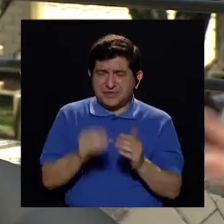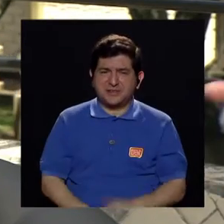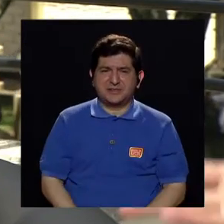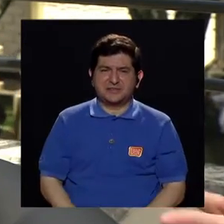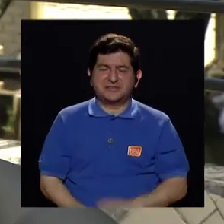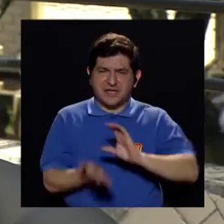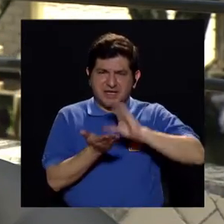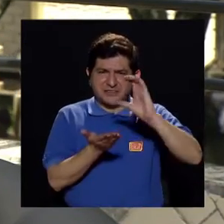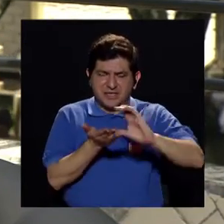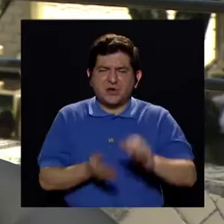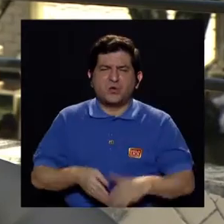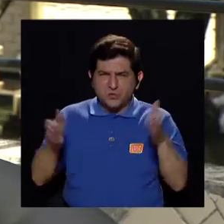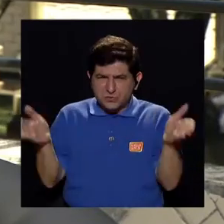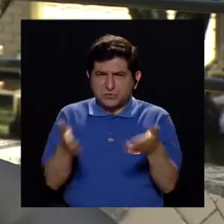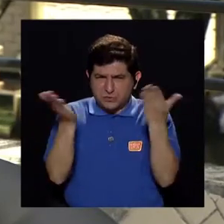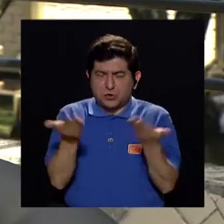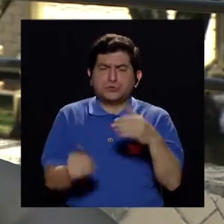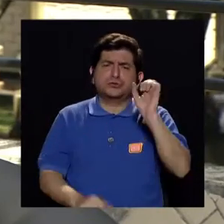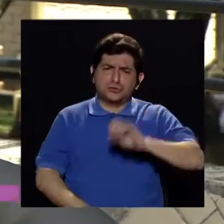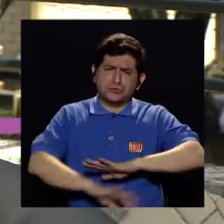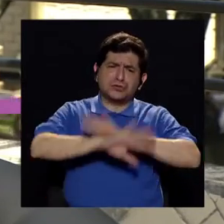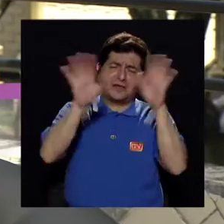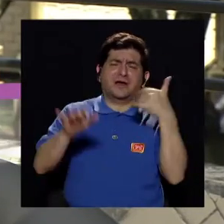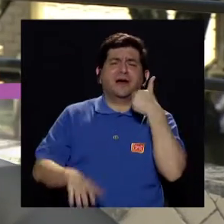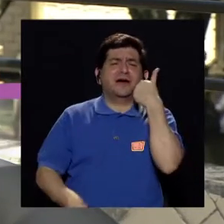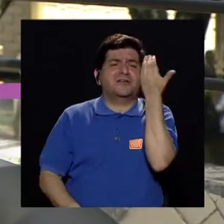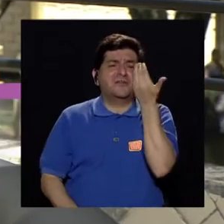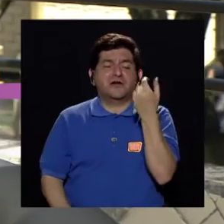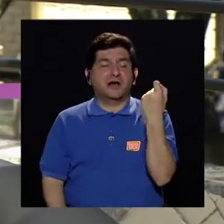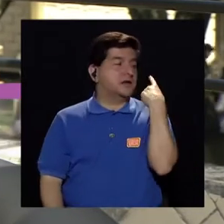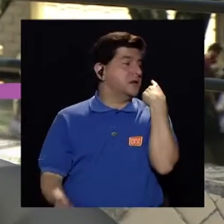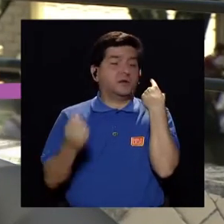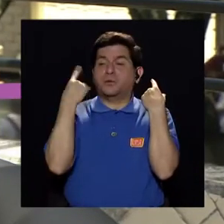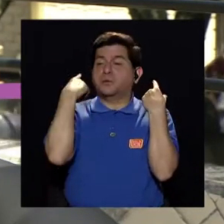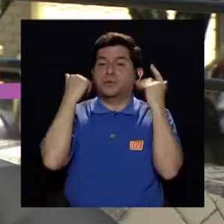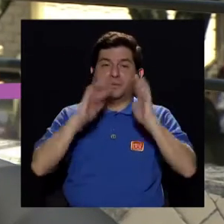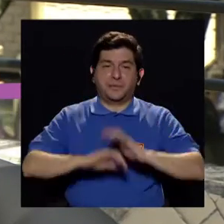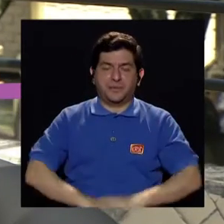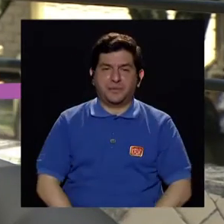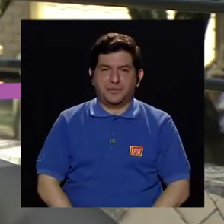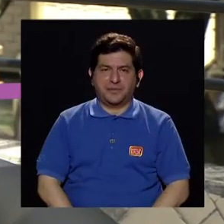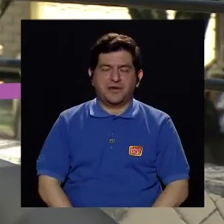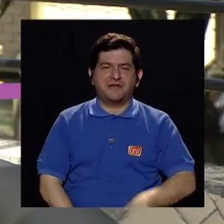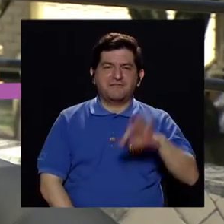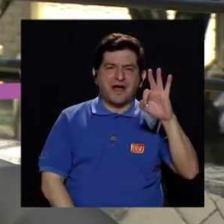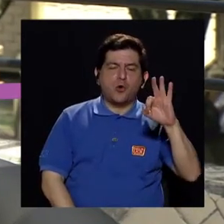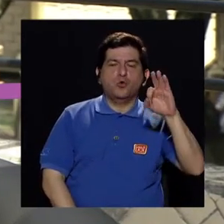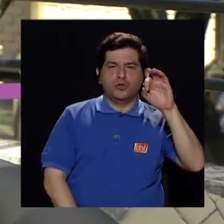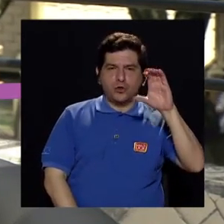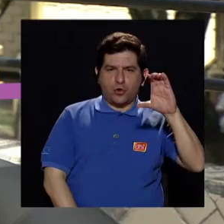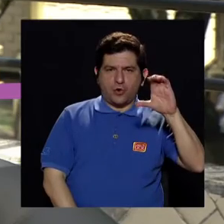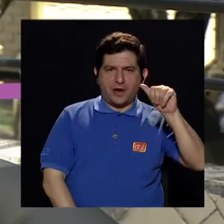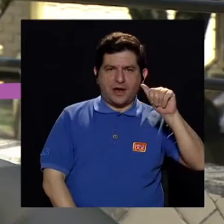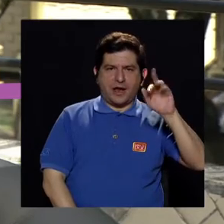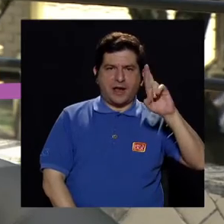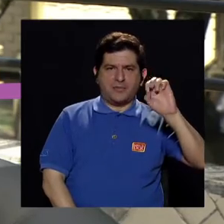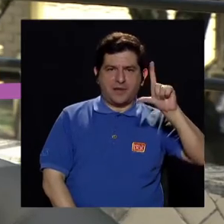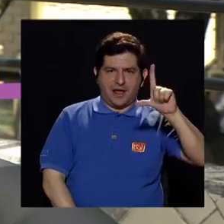los cursos que ha dado de motivación? Claro, es muy fácil distraerse. De hecho, Facundo Cabral tenía